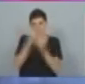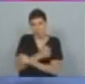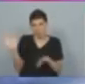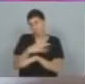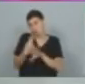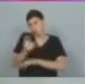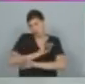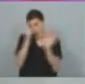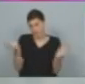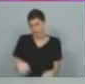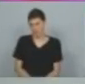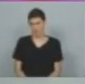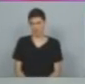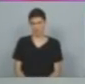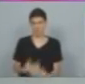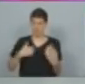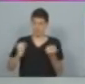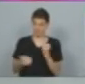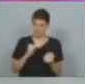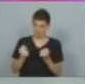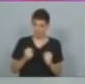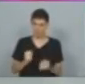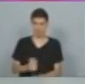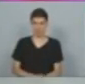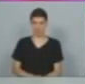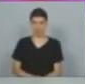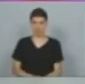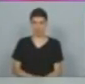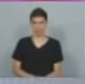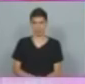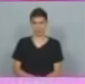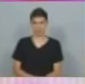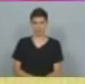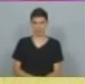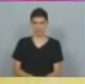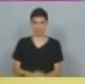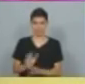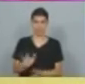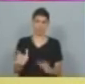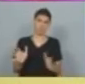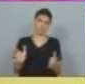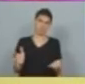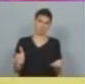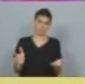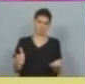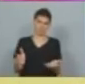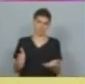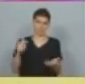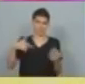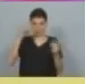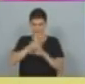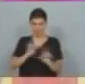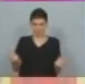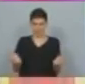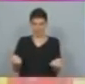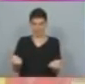hubiera comprado. Ay, ay, ay, qué nerviosa me pone este chuc, chuc, chuc, chuc. No, no, paren una cosa. Esto es terrible lo que